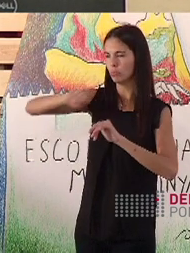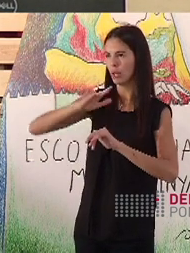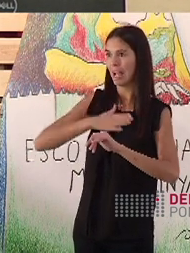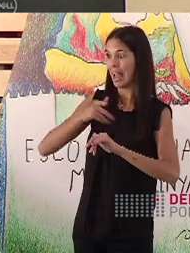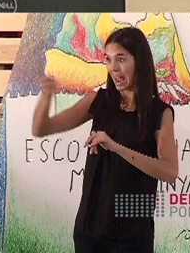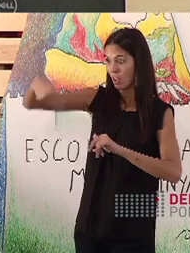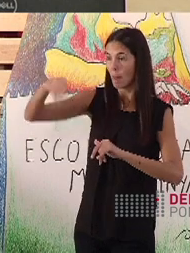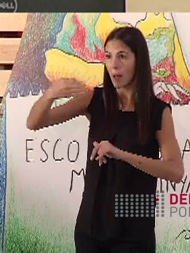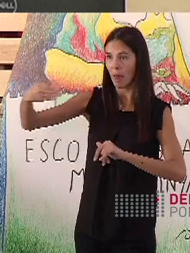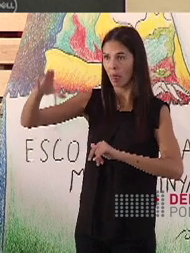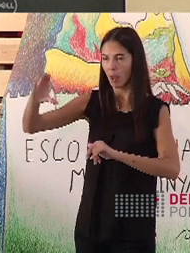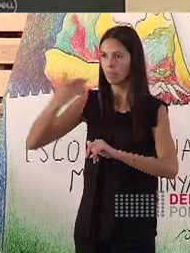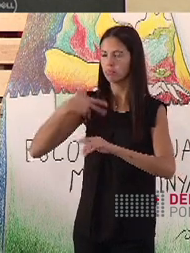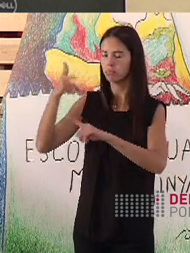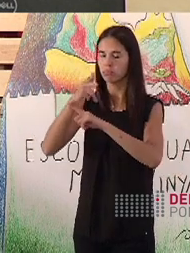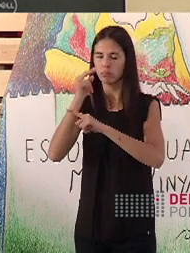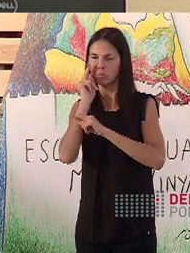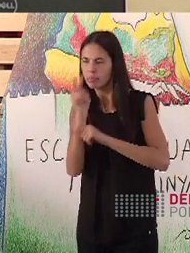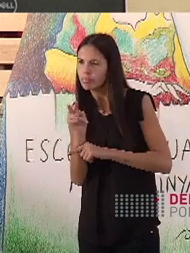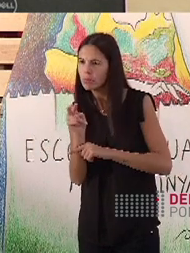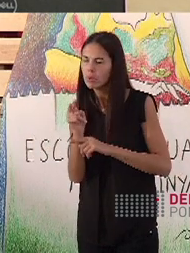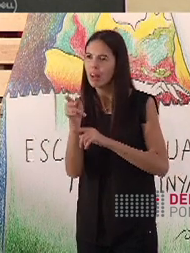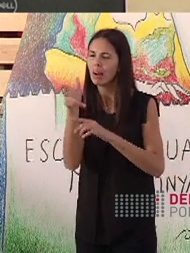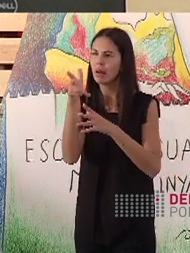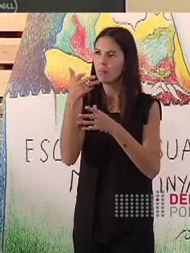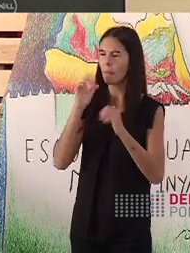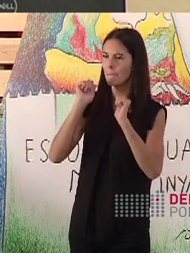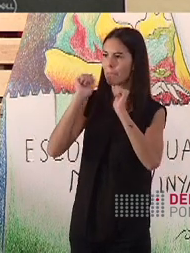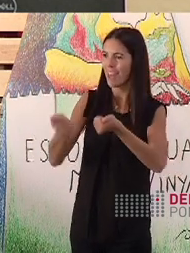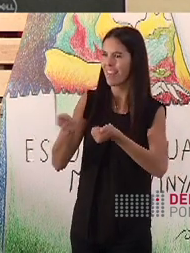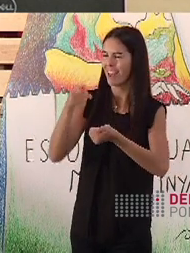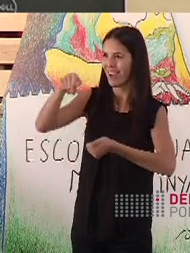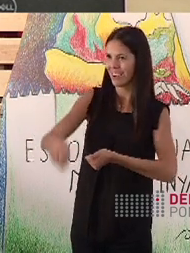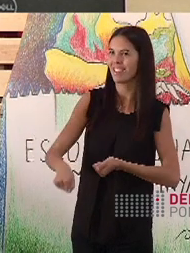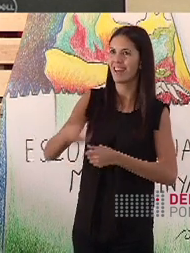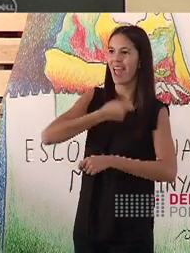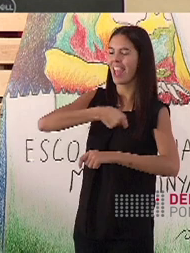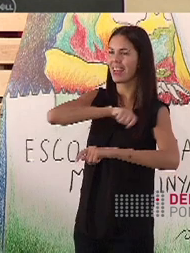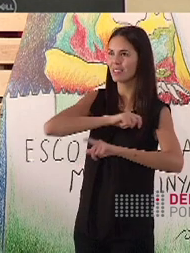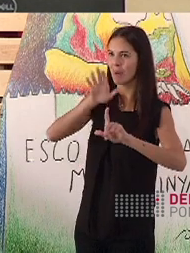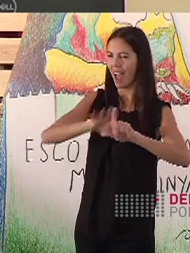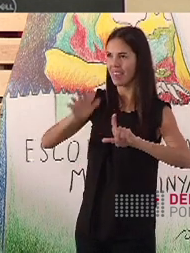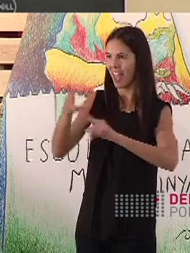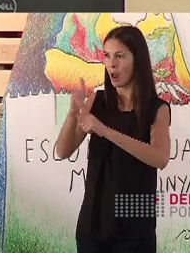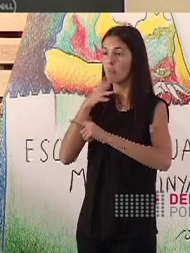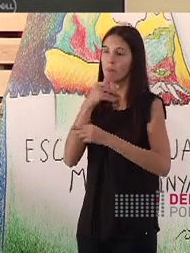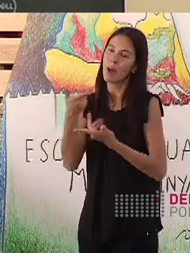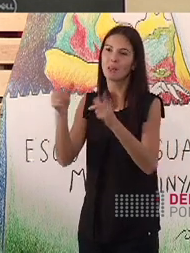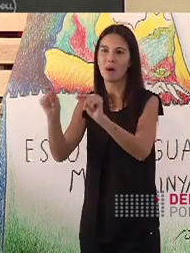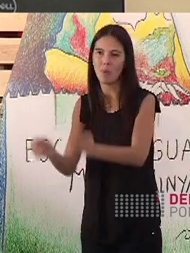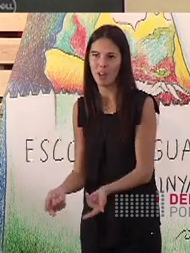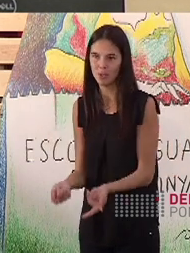enseñaron ellos ese tipo de pornografía que se está grabando en España porque les sale mucho más barato. Sí, como ocurre